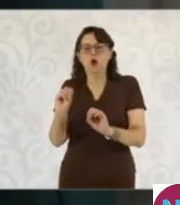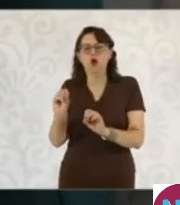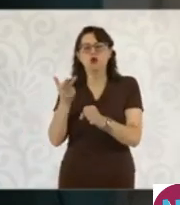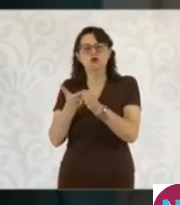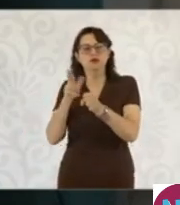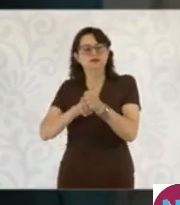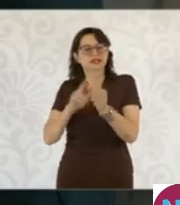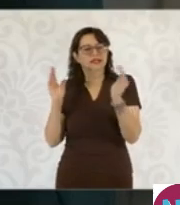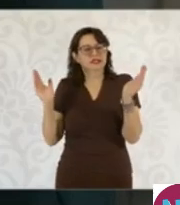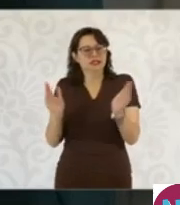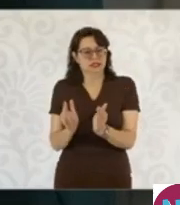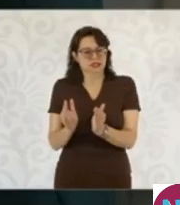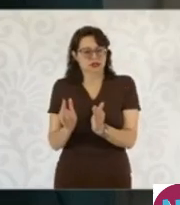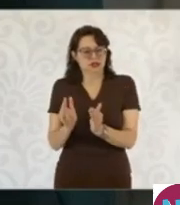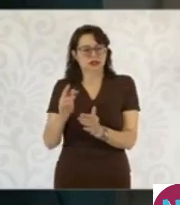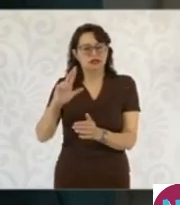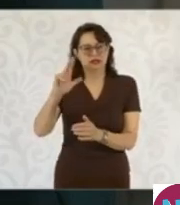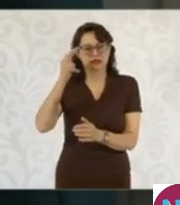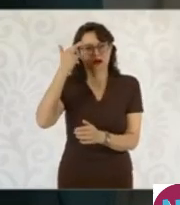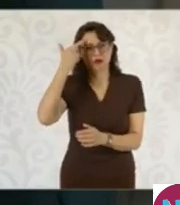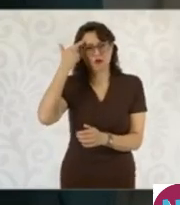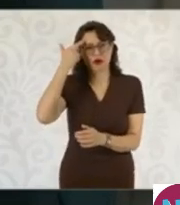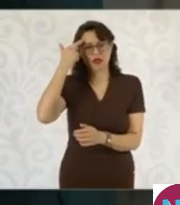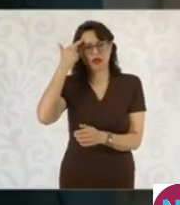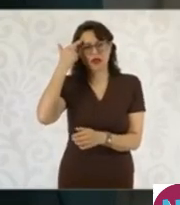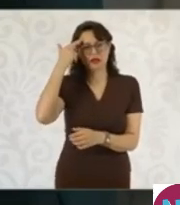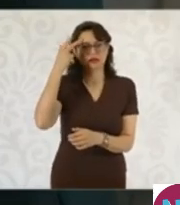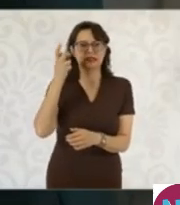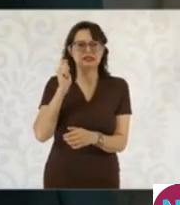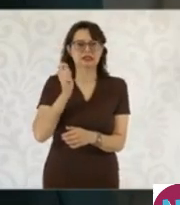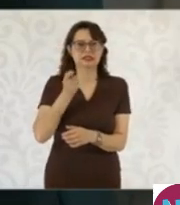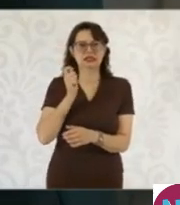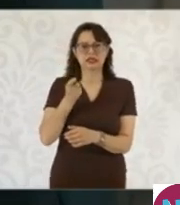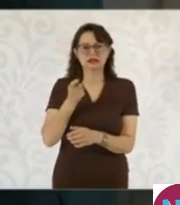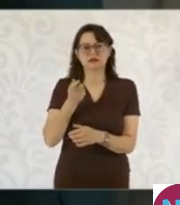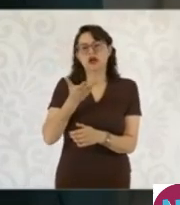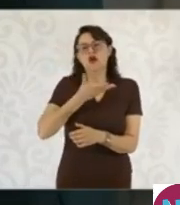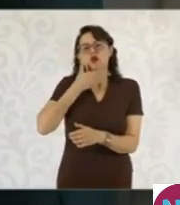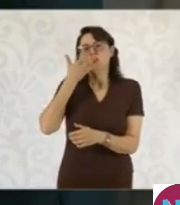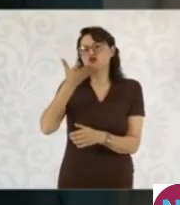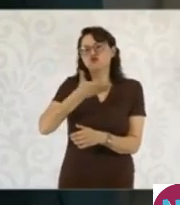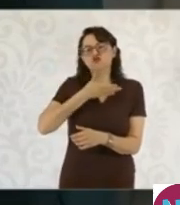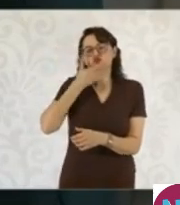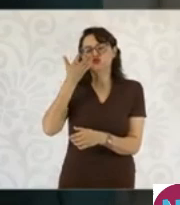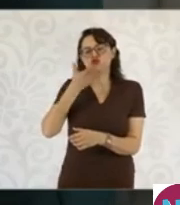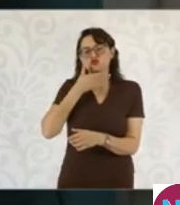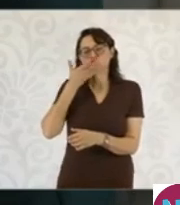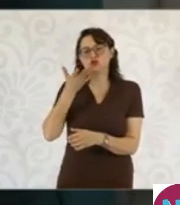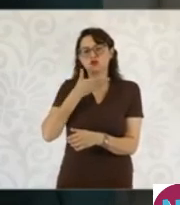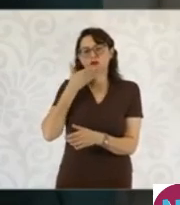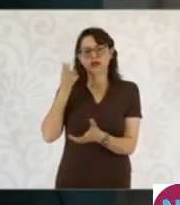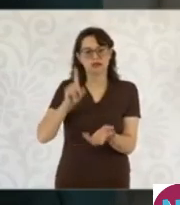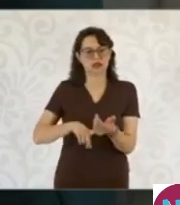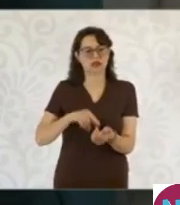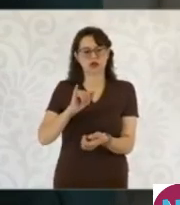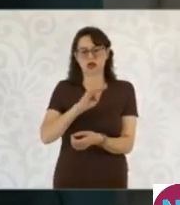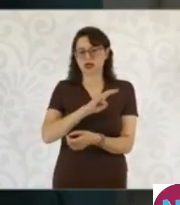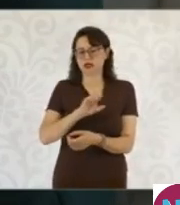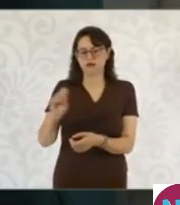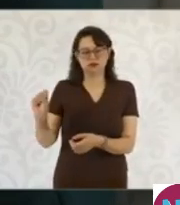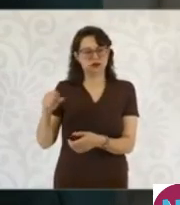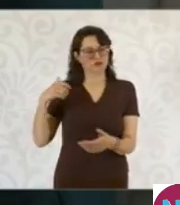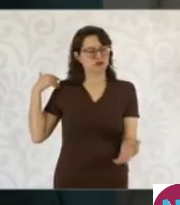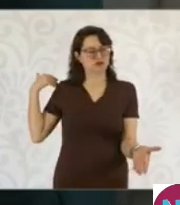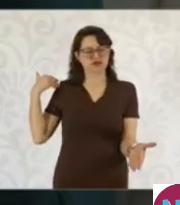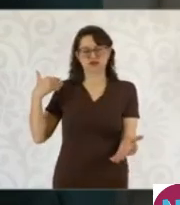familiar. Recordemos que la medicina familiar es una especialidad médica tradicional en el Seguro Social, lleva muchos